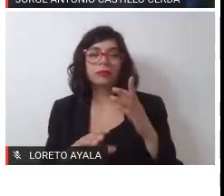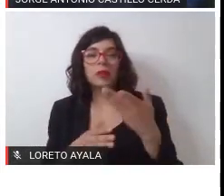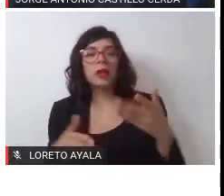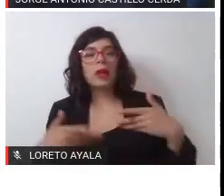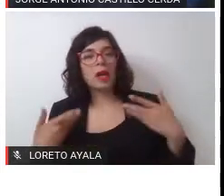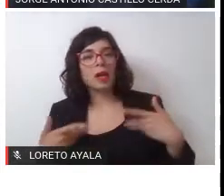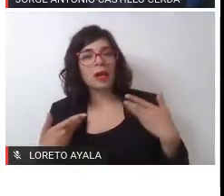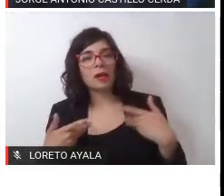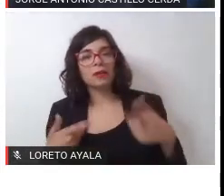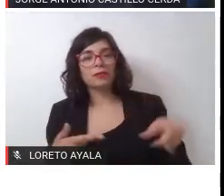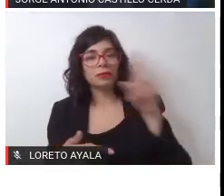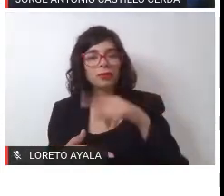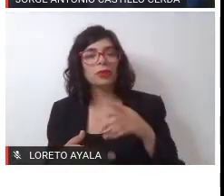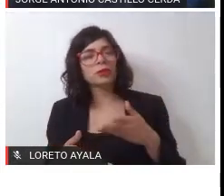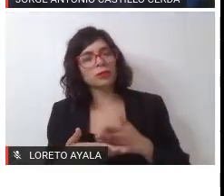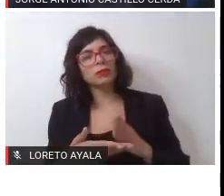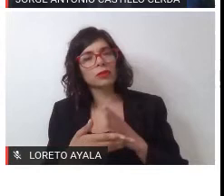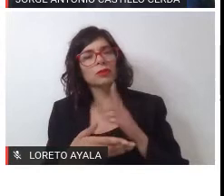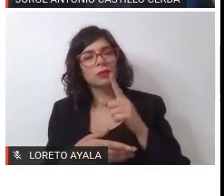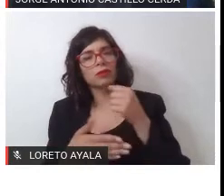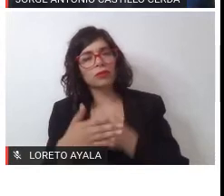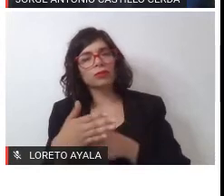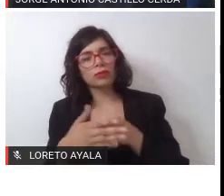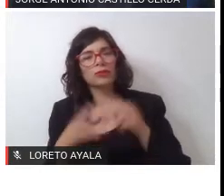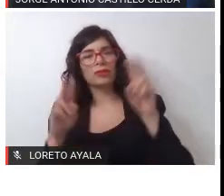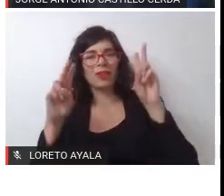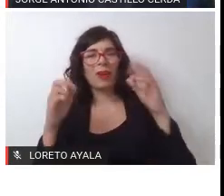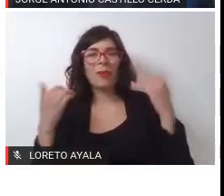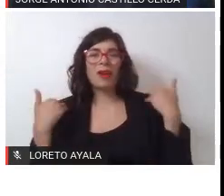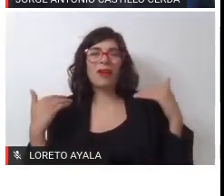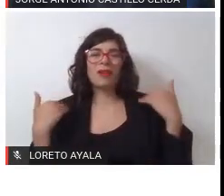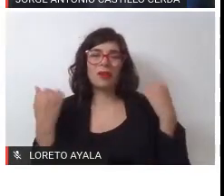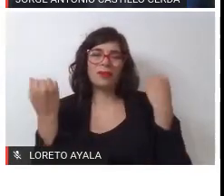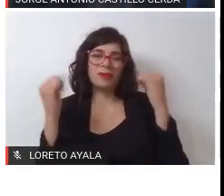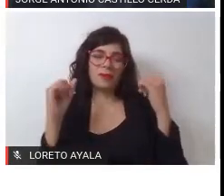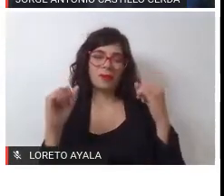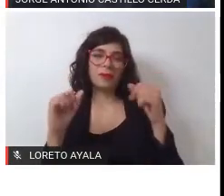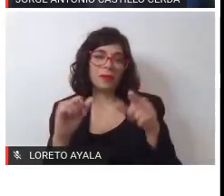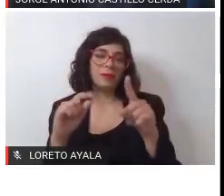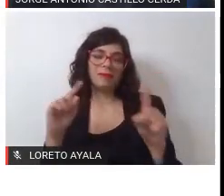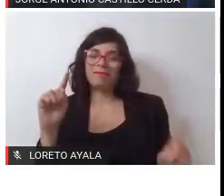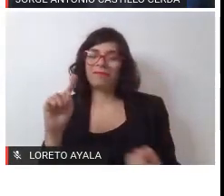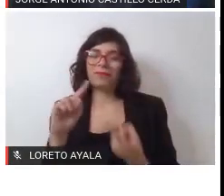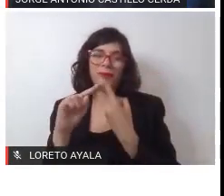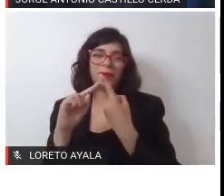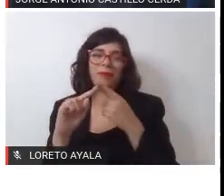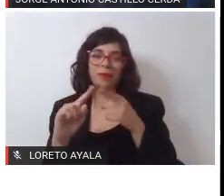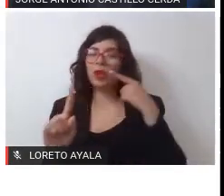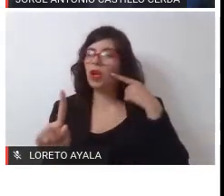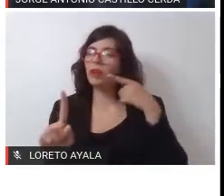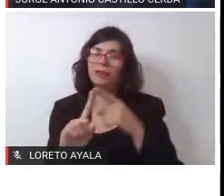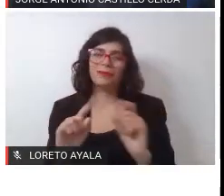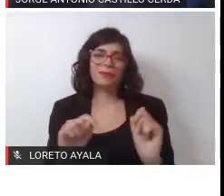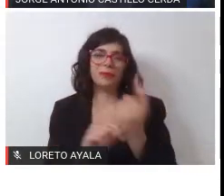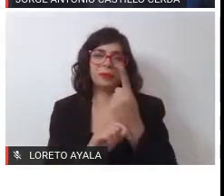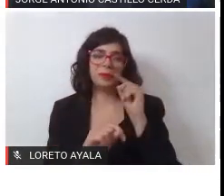motivarnos a seguir en esto de la educación física. Ese es el objetivo principal, la motivación para seguir